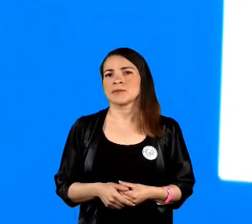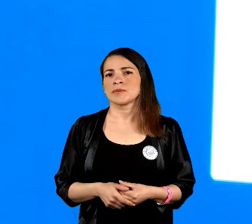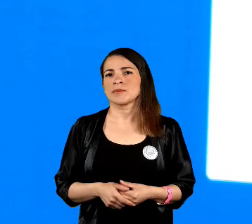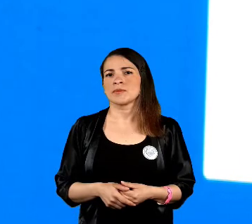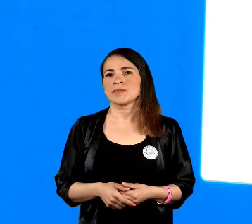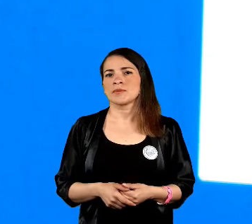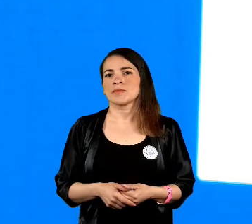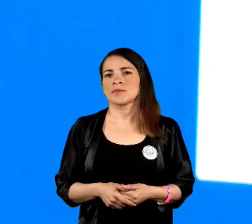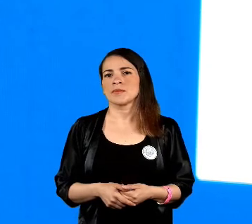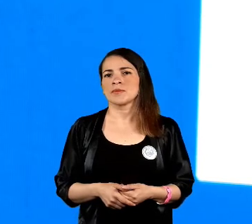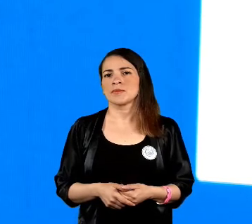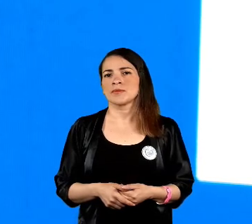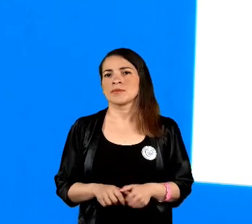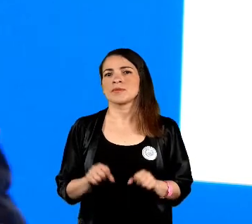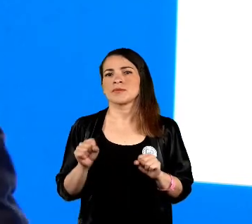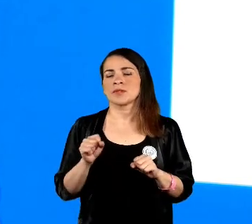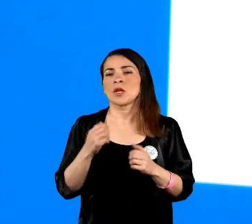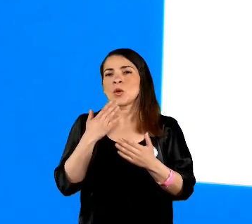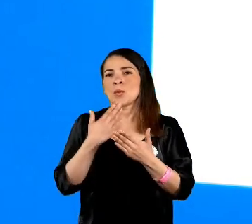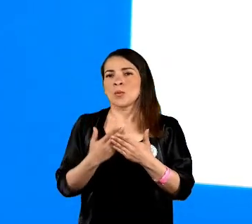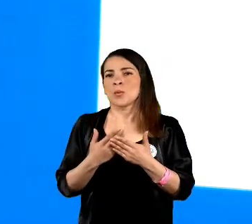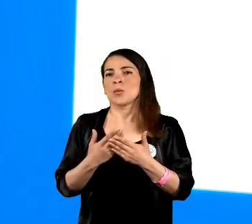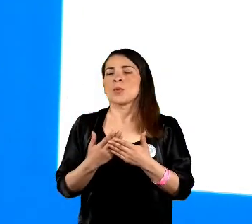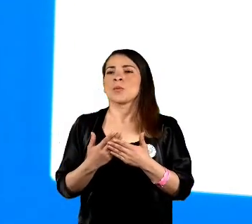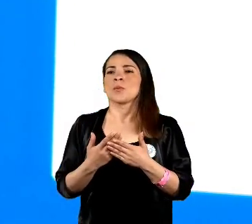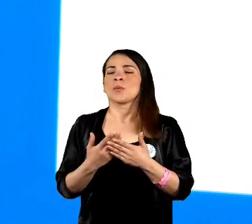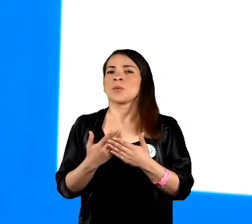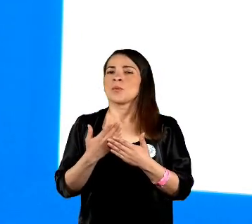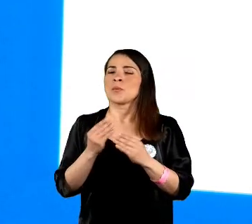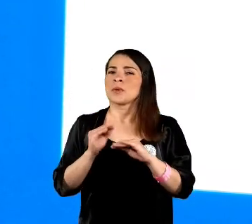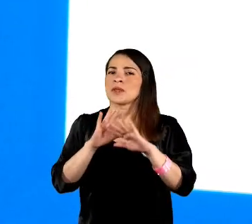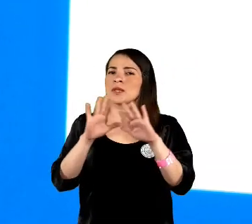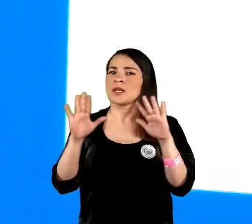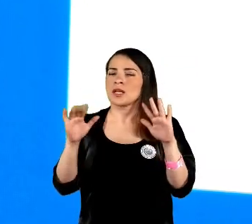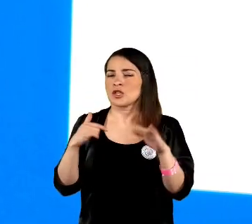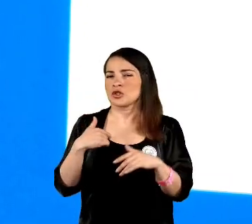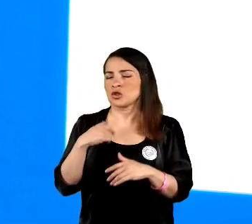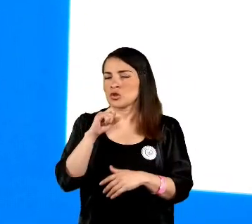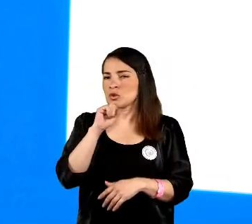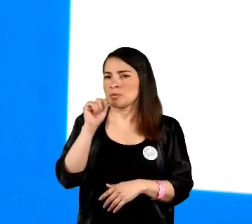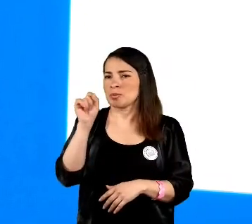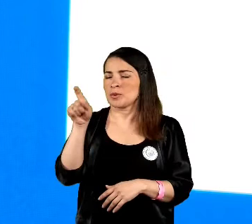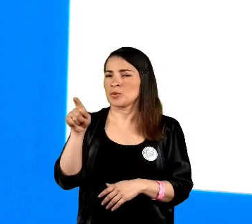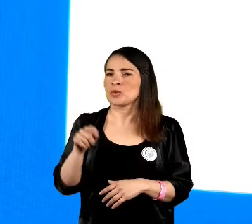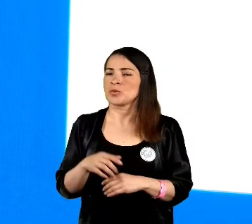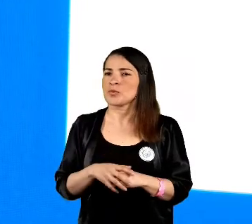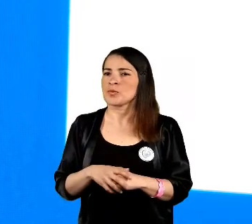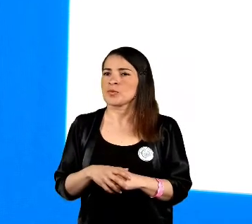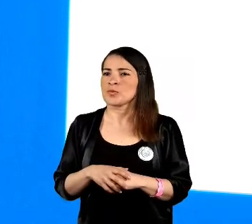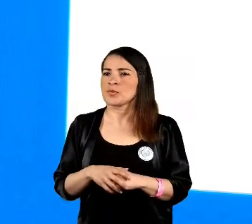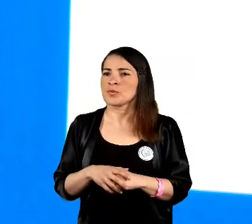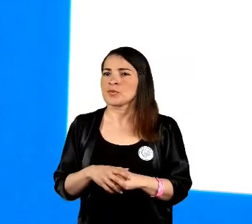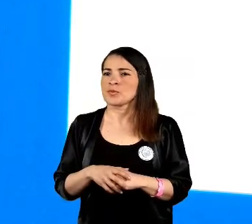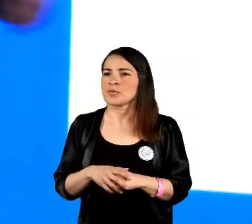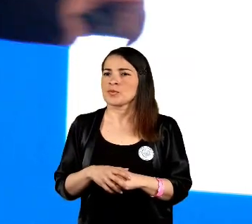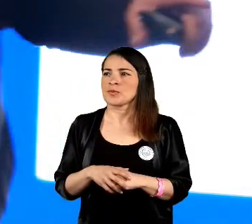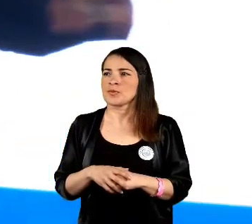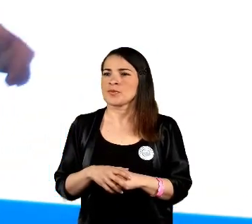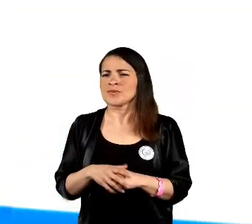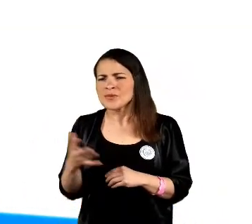sí Buen día La pregunta es la siguiente Hola